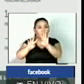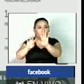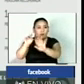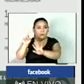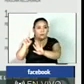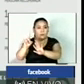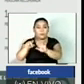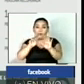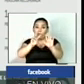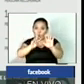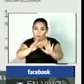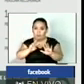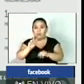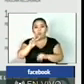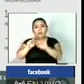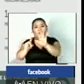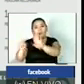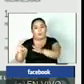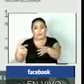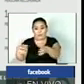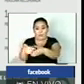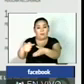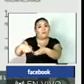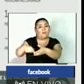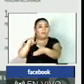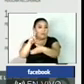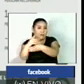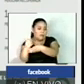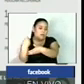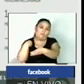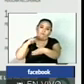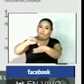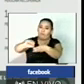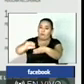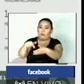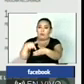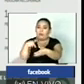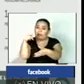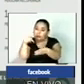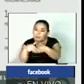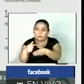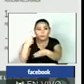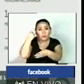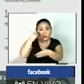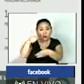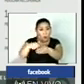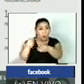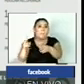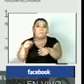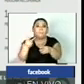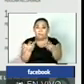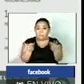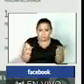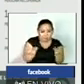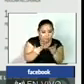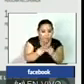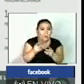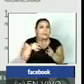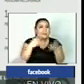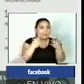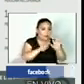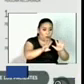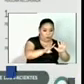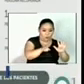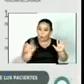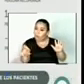que están hospitalizadas, 10 personas fallecidas y bueno, este es un dato importante porque hoy le sumábamos un dato más, una